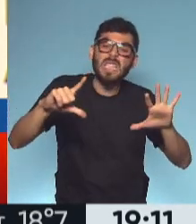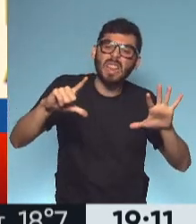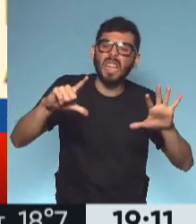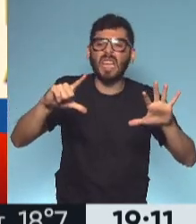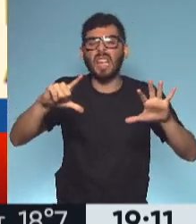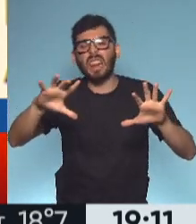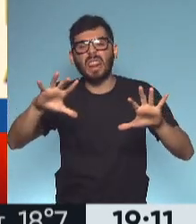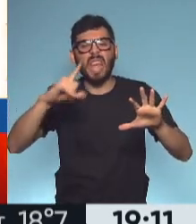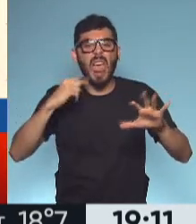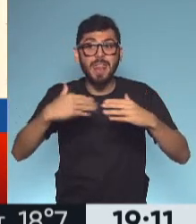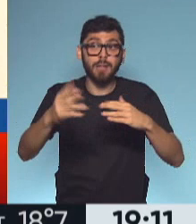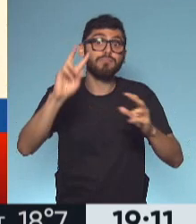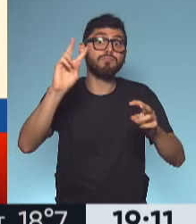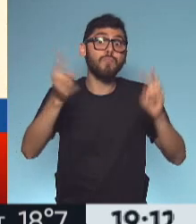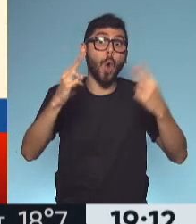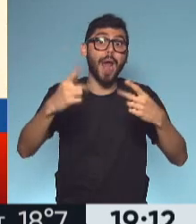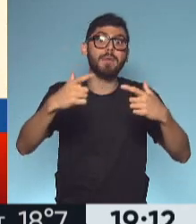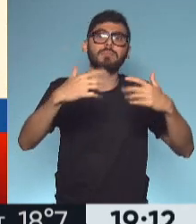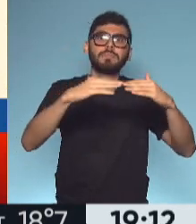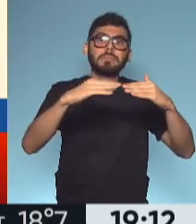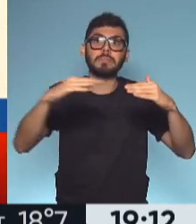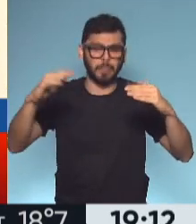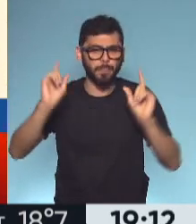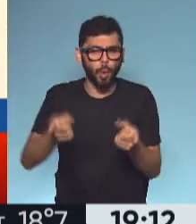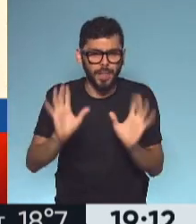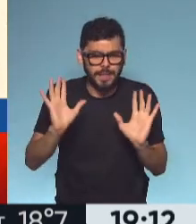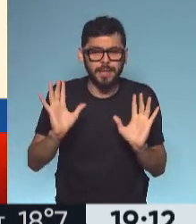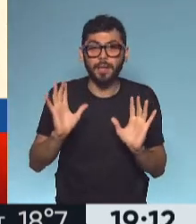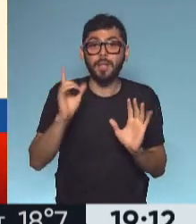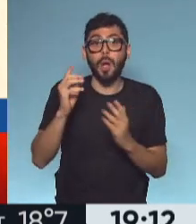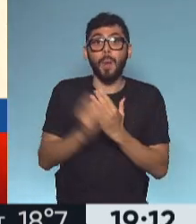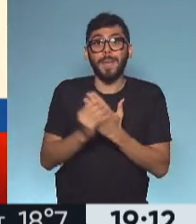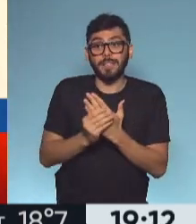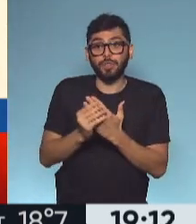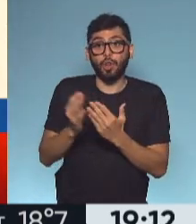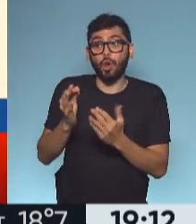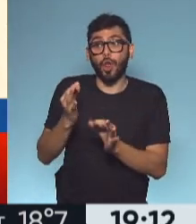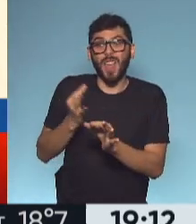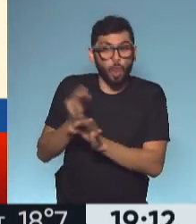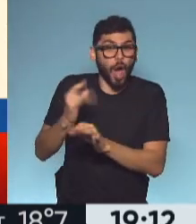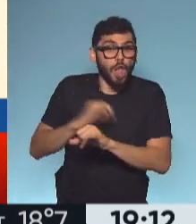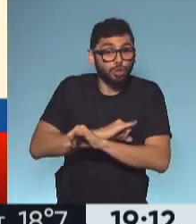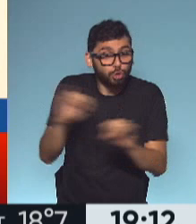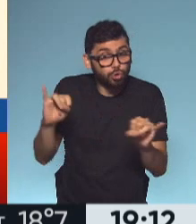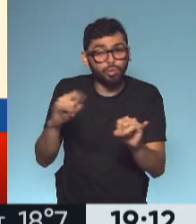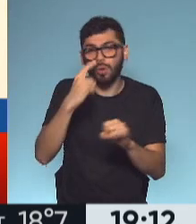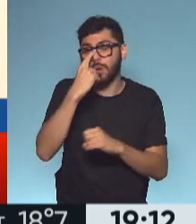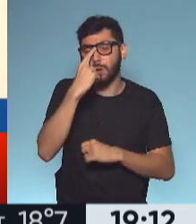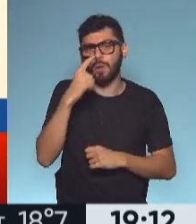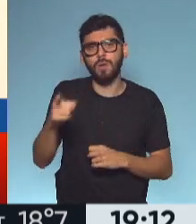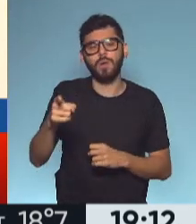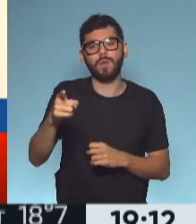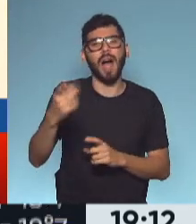de estabilidad en la mortalidad. Los datos de la ciudad y de la Argentina, que el propio Ministerio de Educación ha comunicado